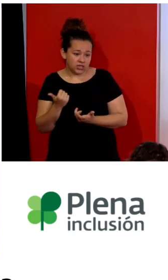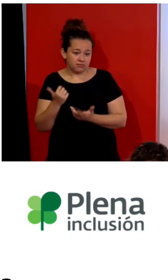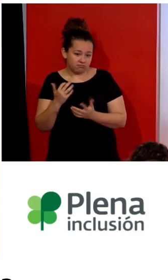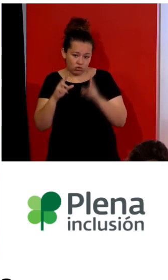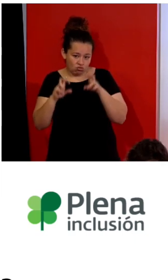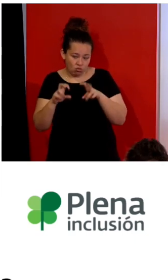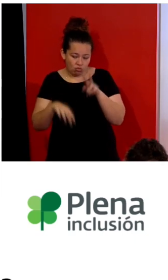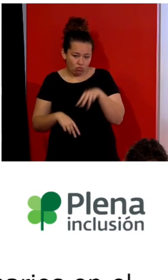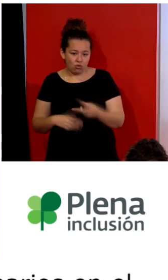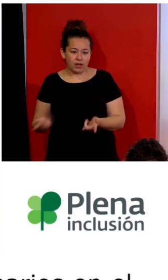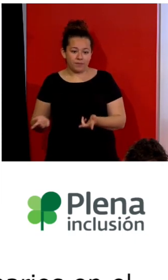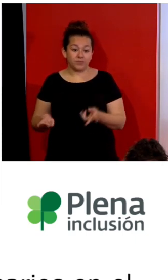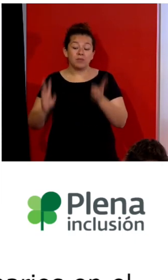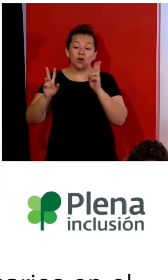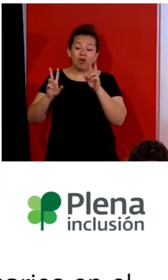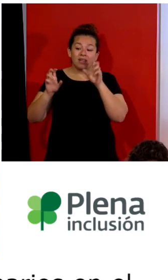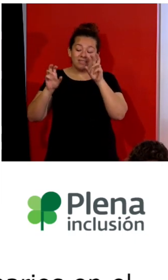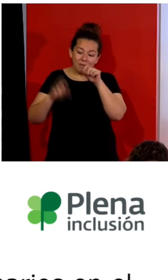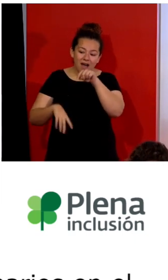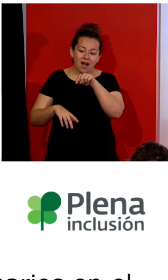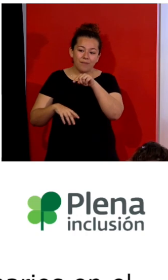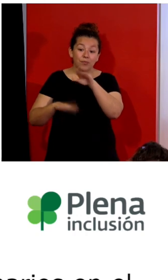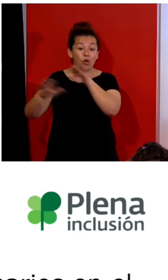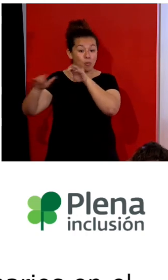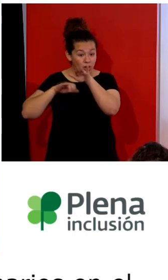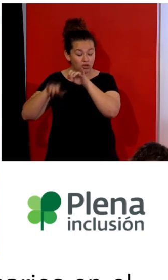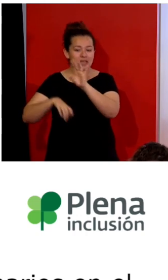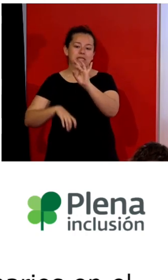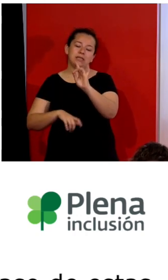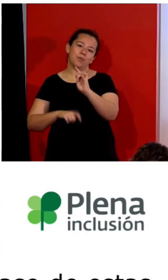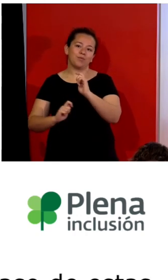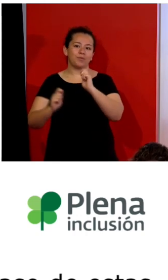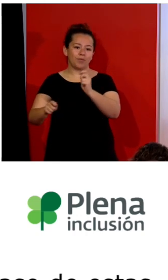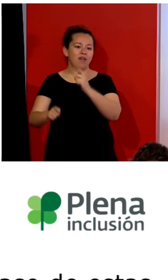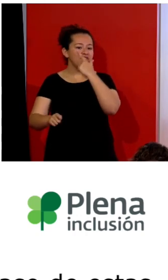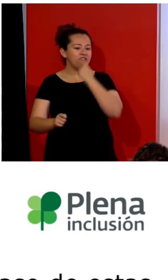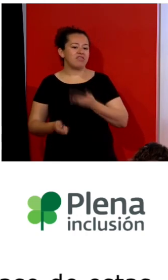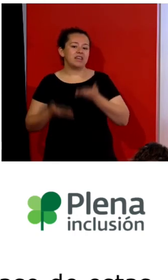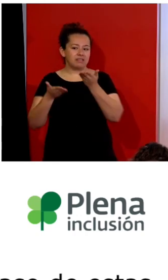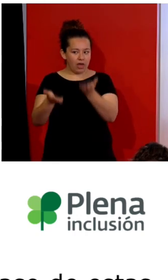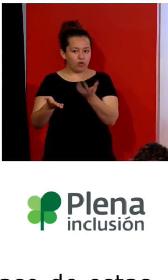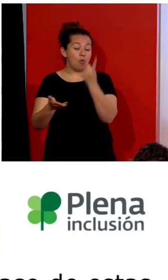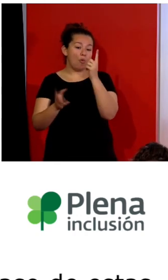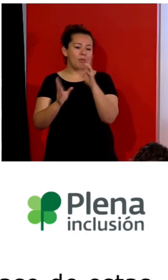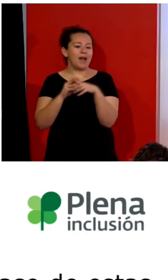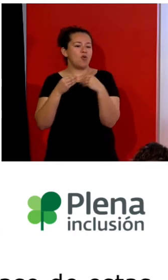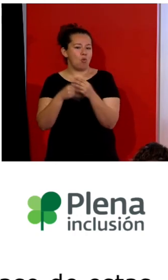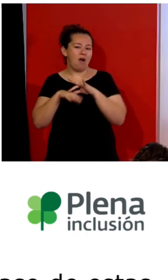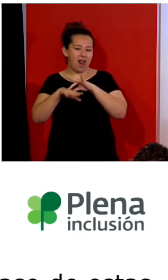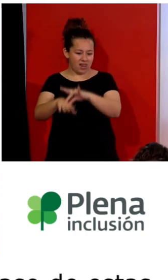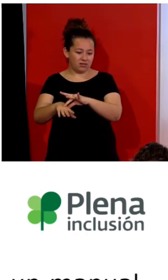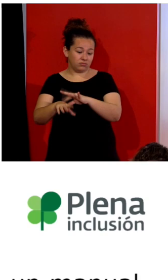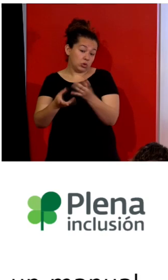pero en el caso de estas convocatorias sí que se ha facilitado un manual, que aunque es un